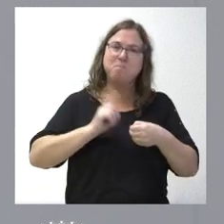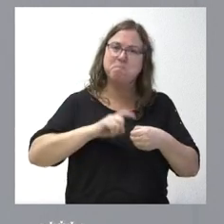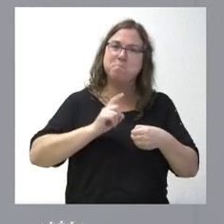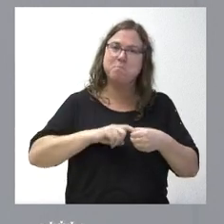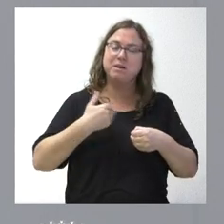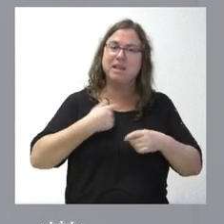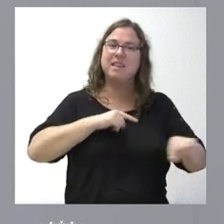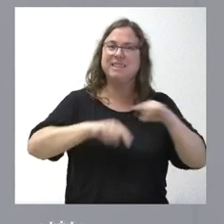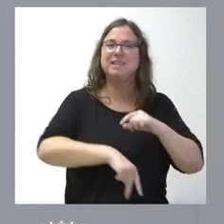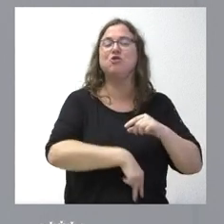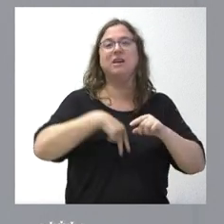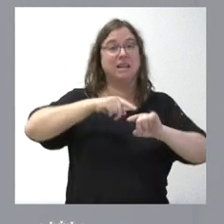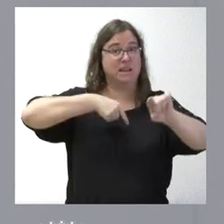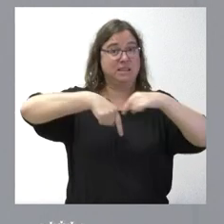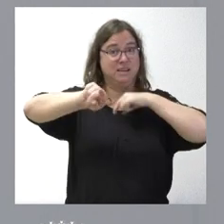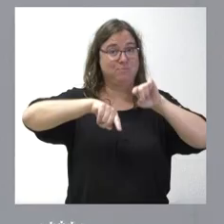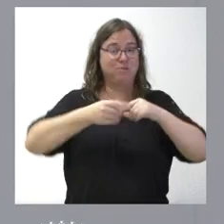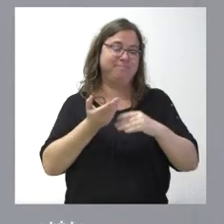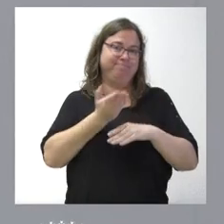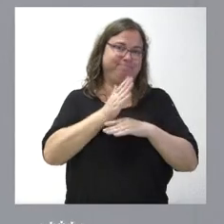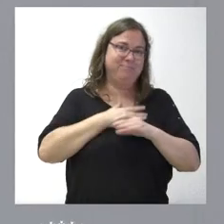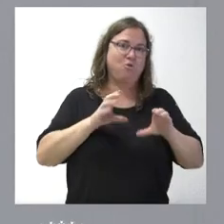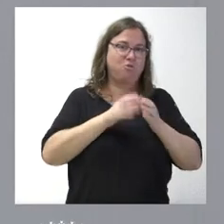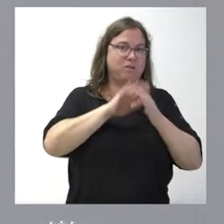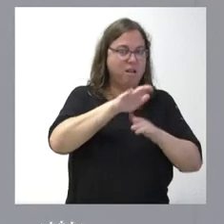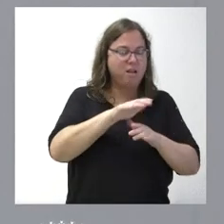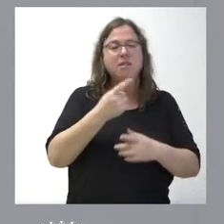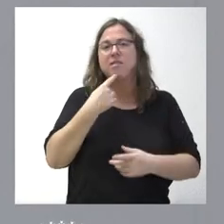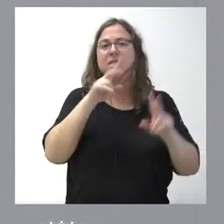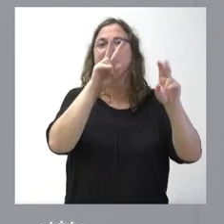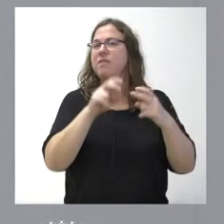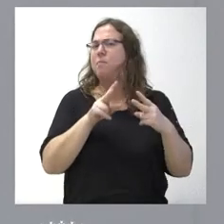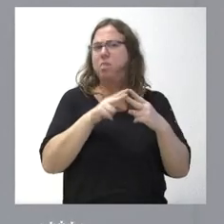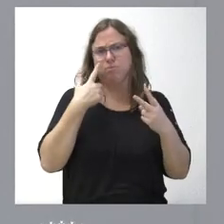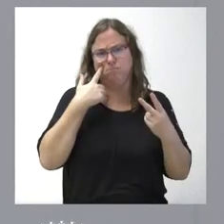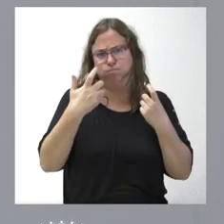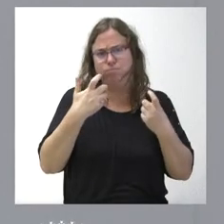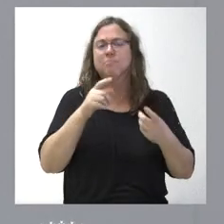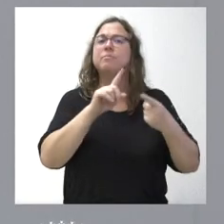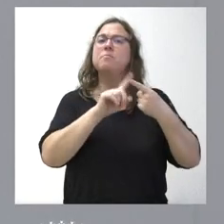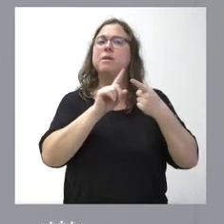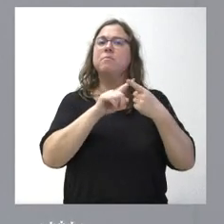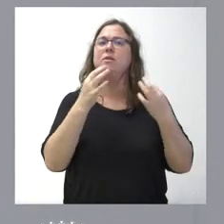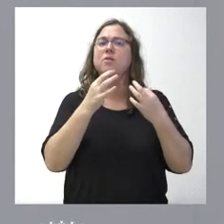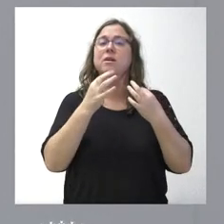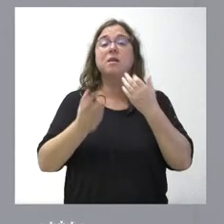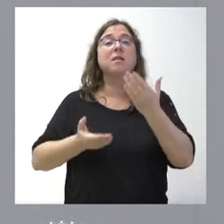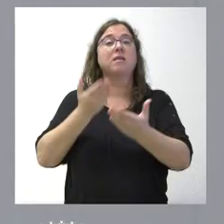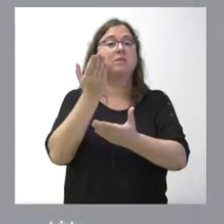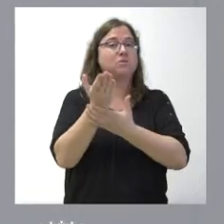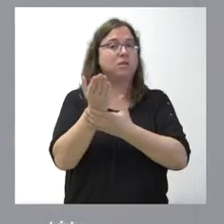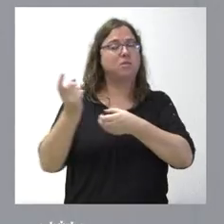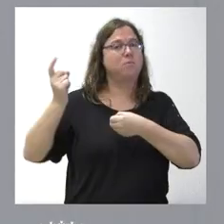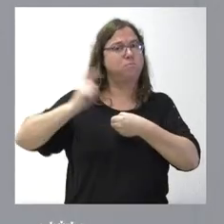directora general de transportes por parte de la junta de Castilla y león donde se manifestaron dos cuestiones muy evidentes en primer lugar que la solicitud de incorporación